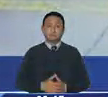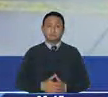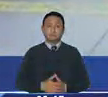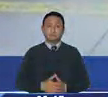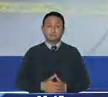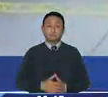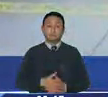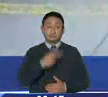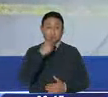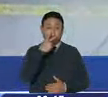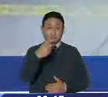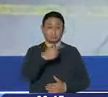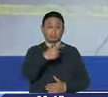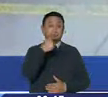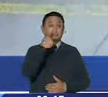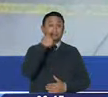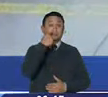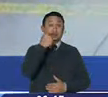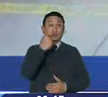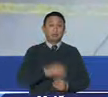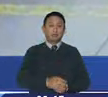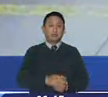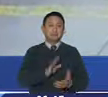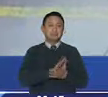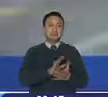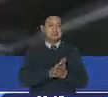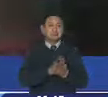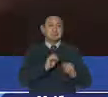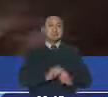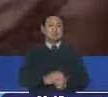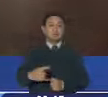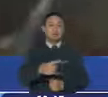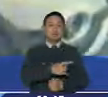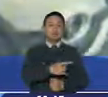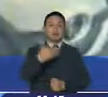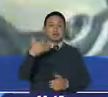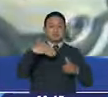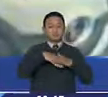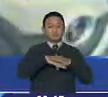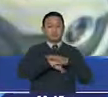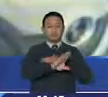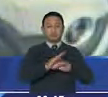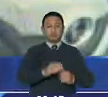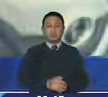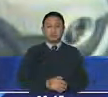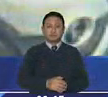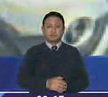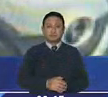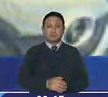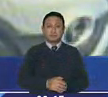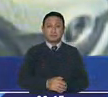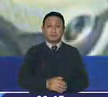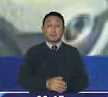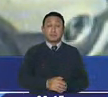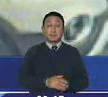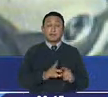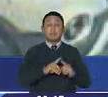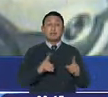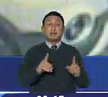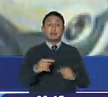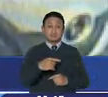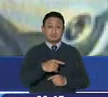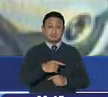Fíjese bien en este hombre. Con total tranquilidad abre la puerta de un spa de uñas. Ingresa cual cliente. Sin embargo, sus